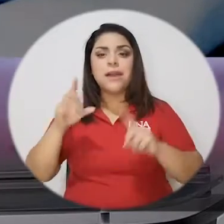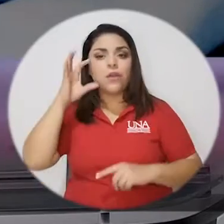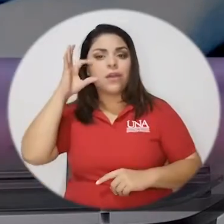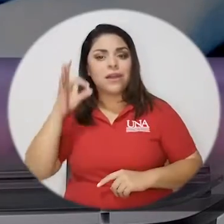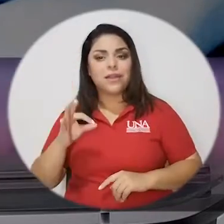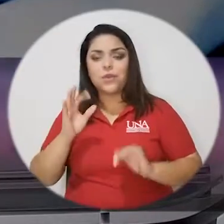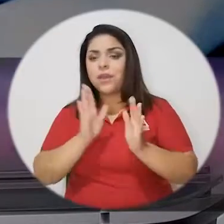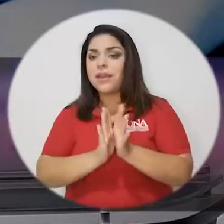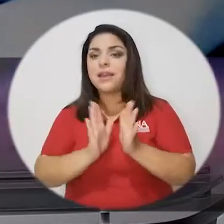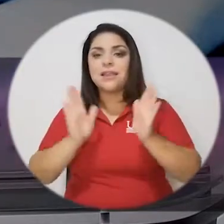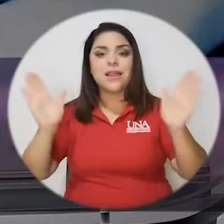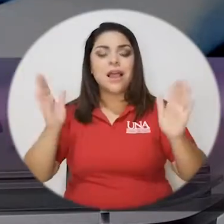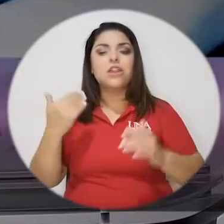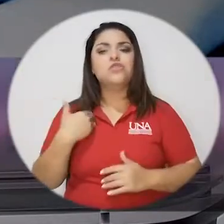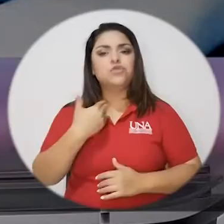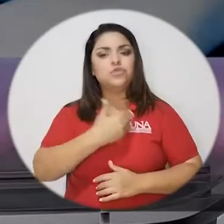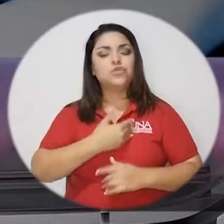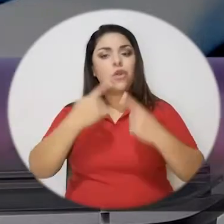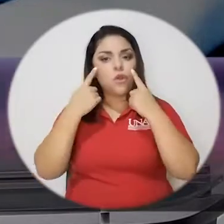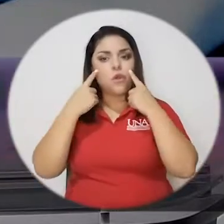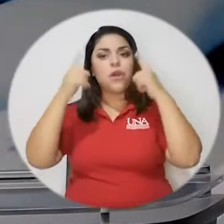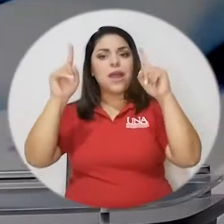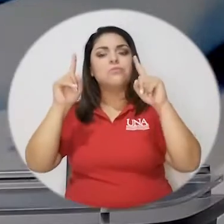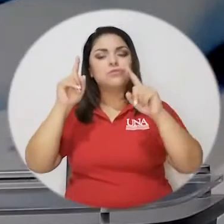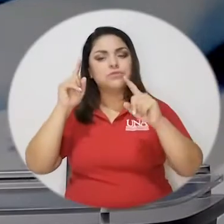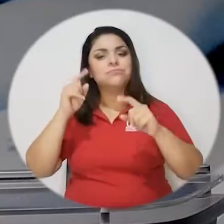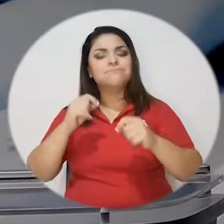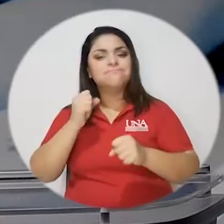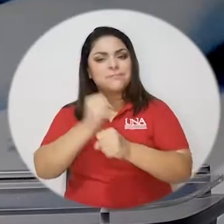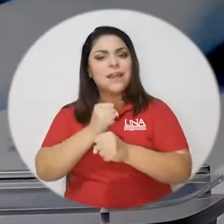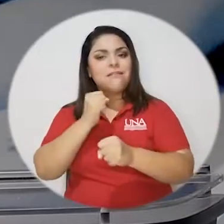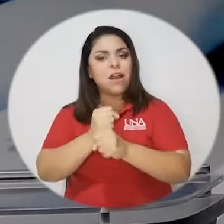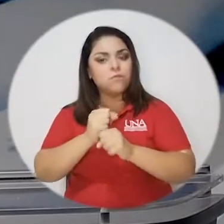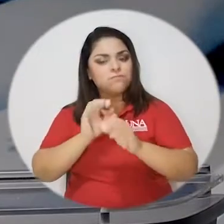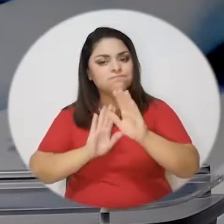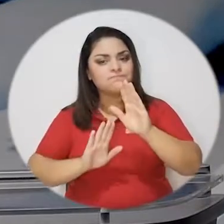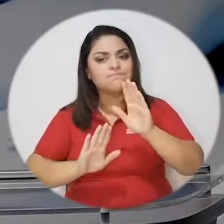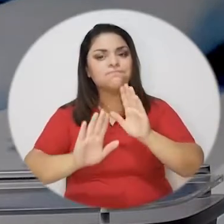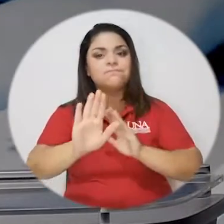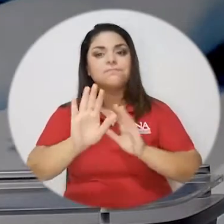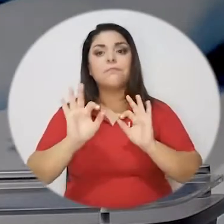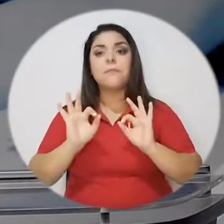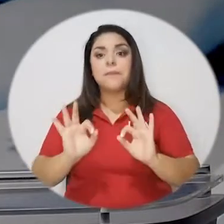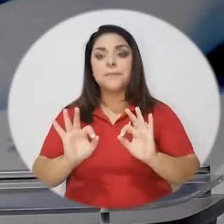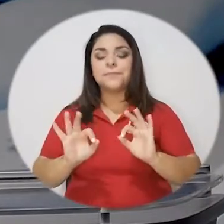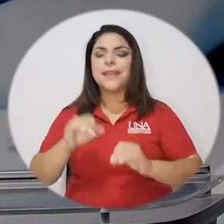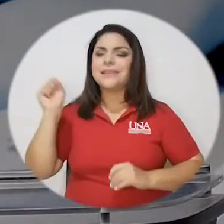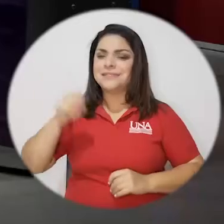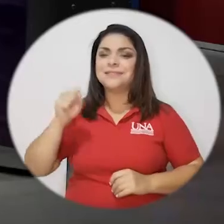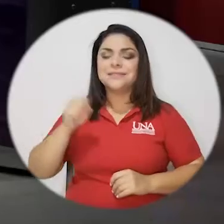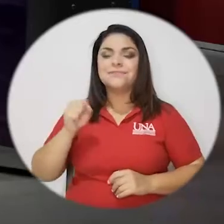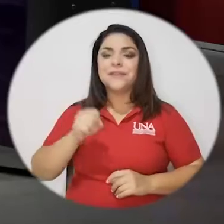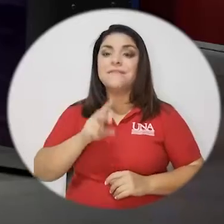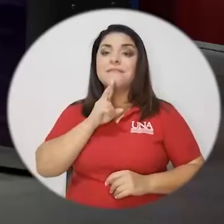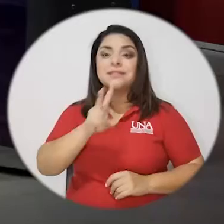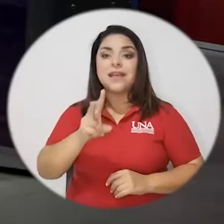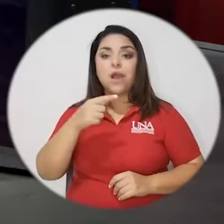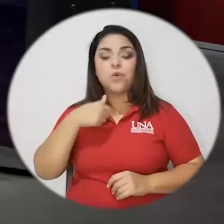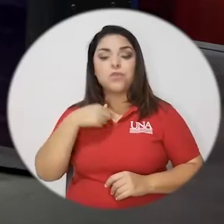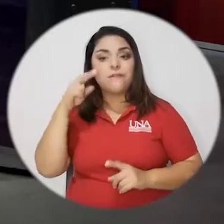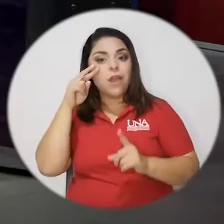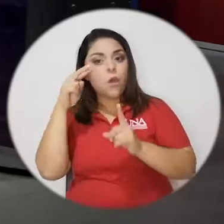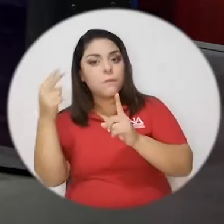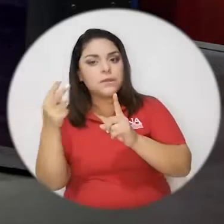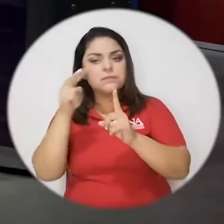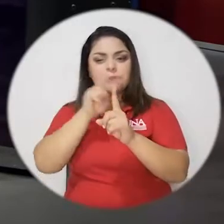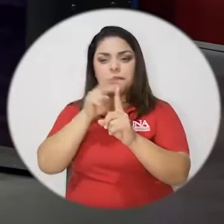muy complejo, pero creo que en general hemos sacado la tarea. Exactamente. Sí. Sí, si uno lo